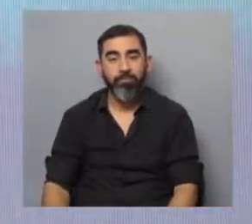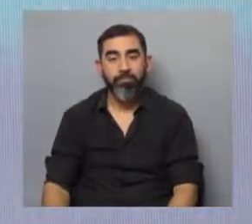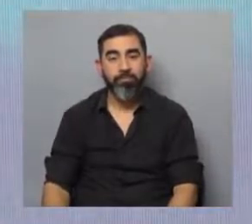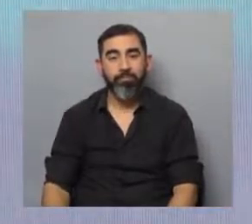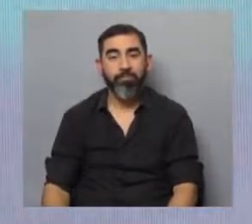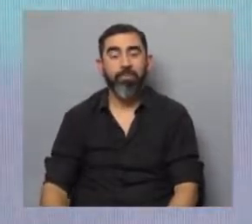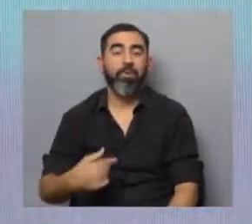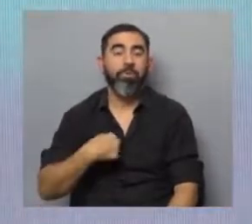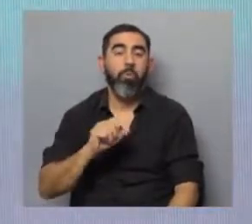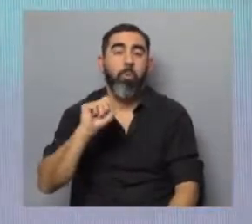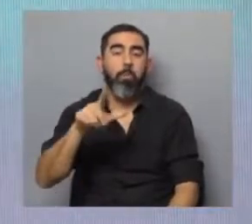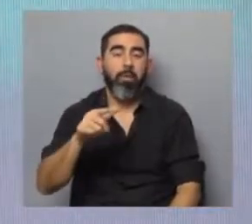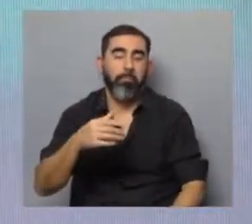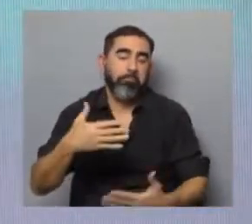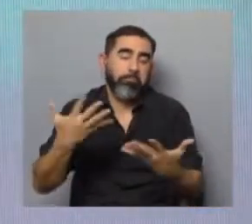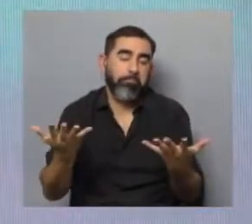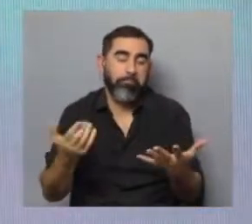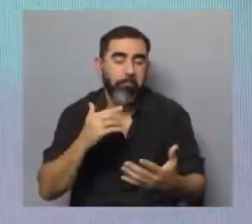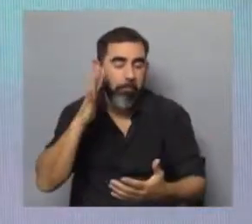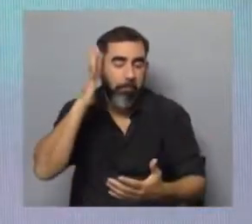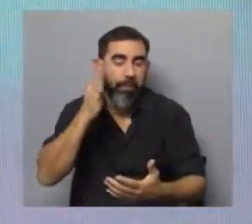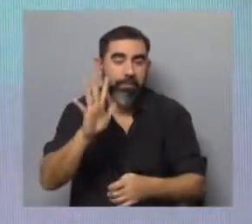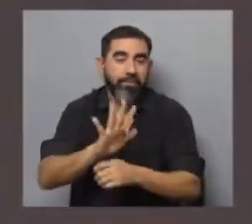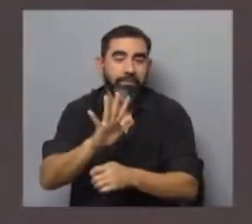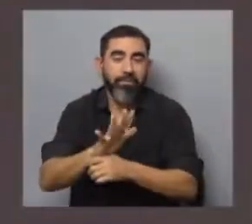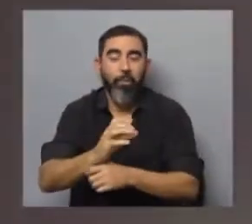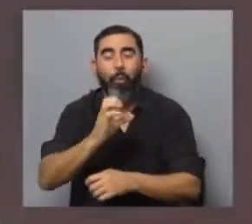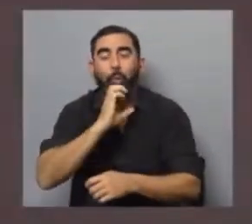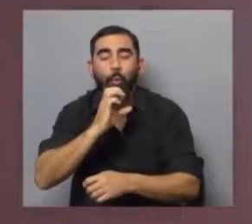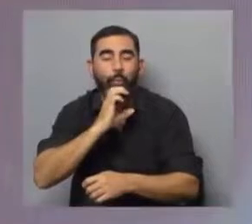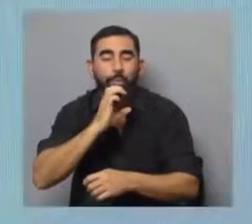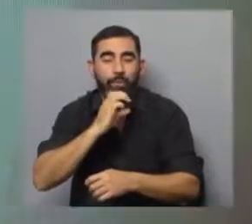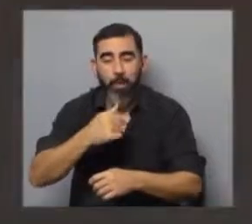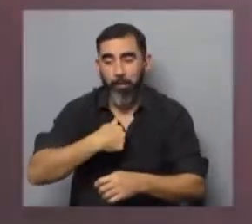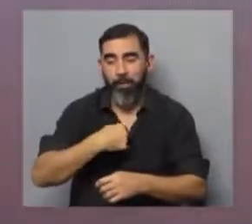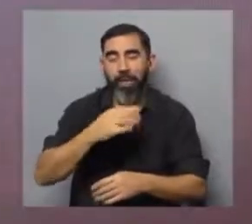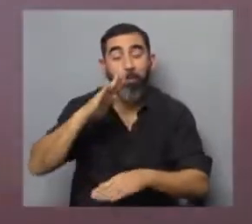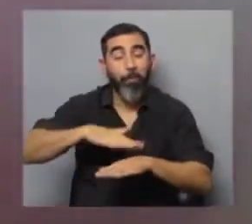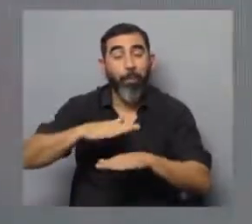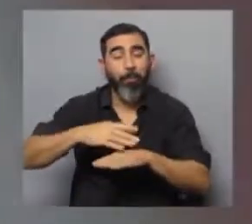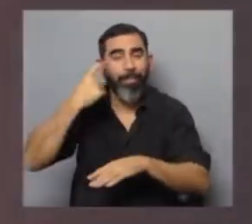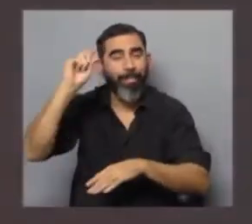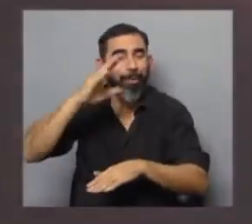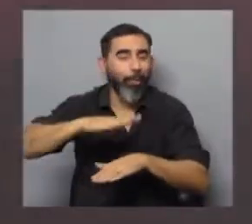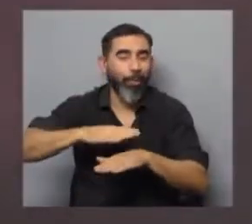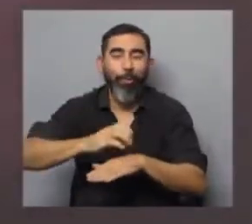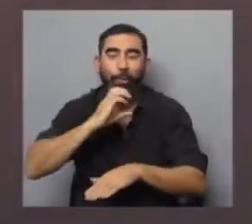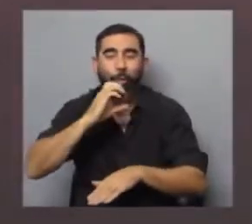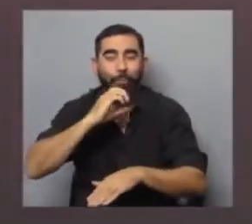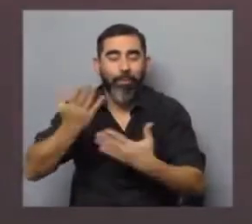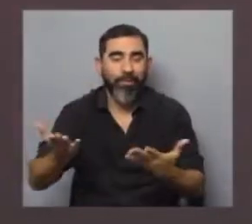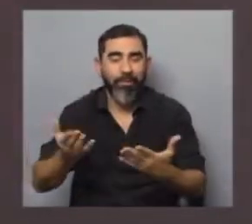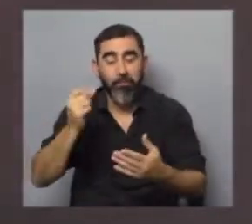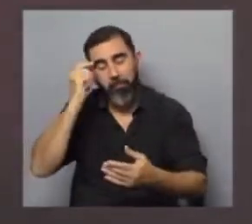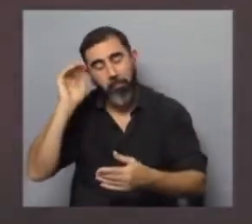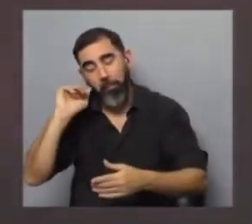lo puse por poner, digamos, me pareció gracioso a mí mismo en el momento, medio nerd, y me fui a